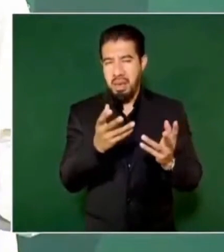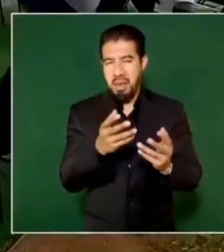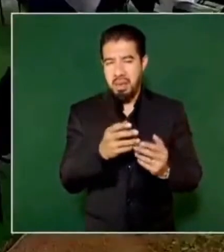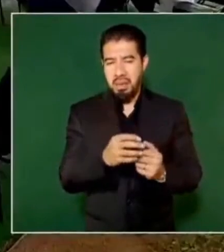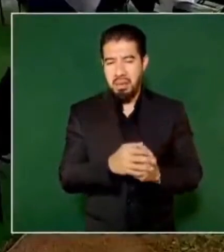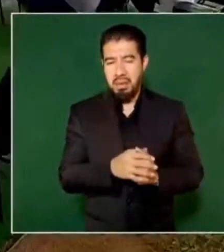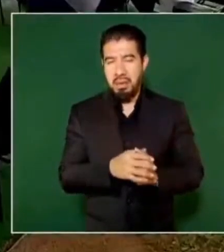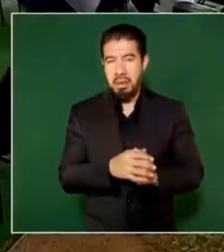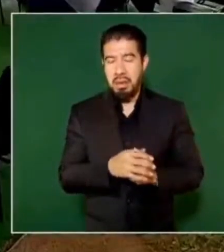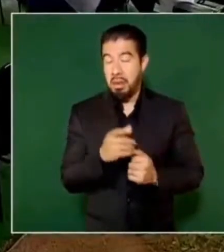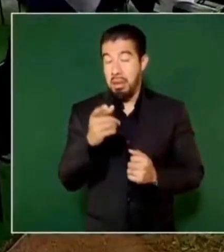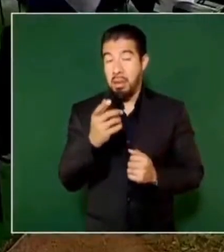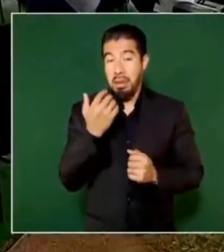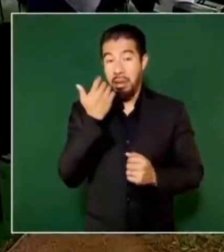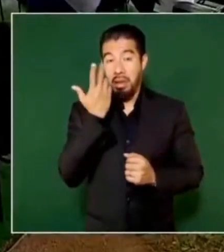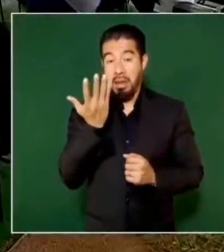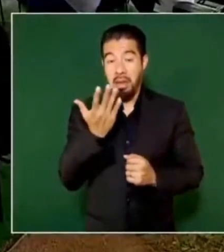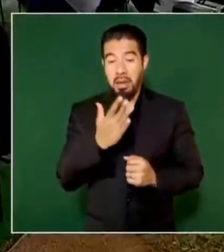yo esté